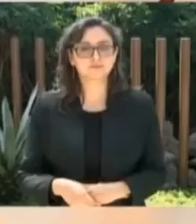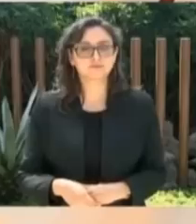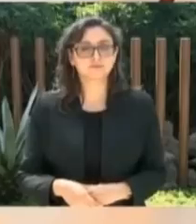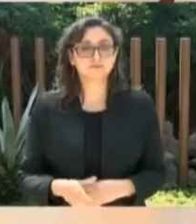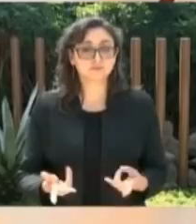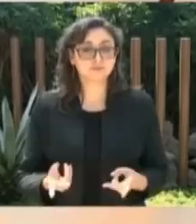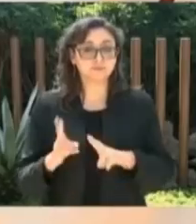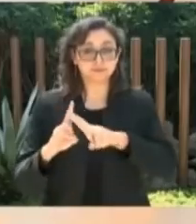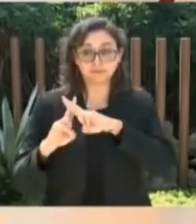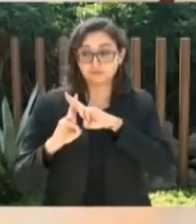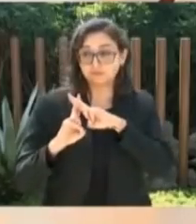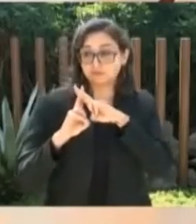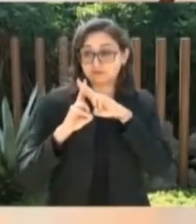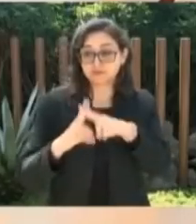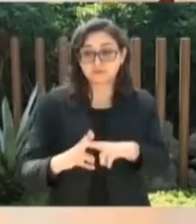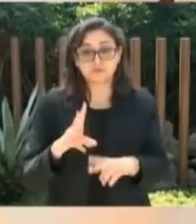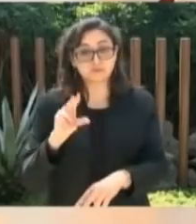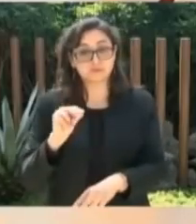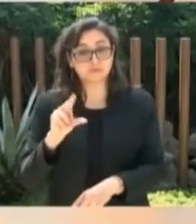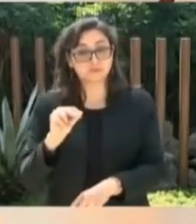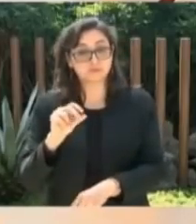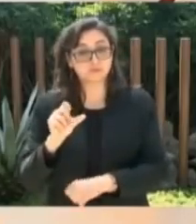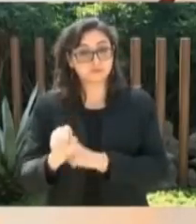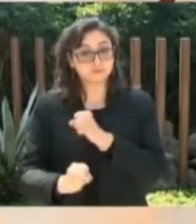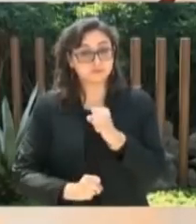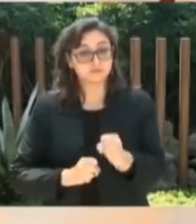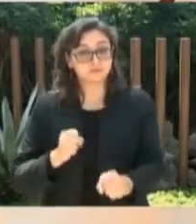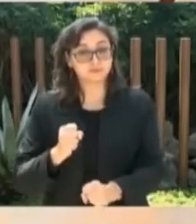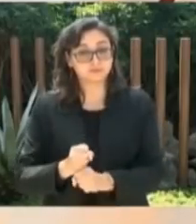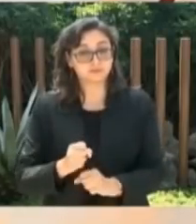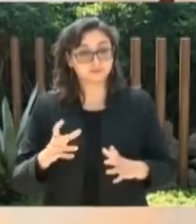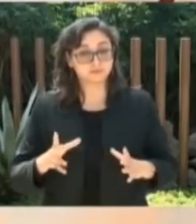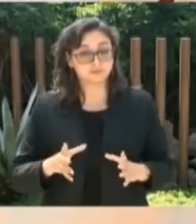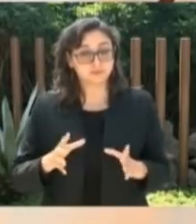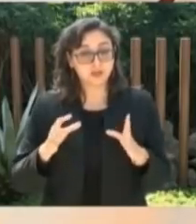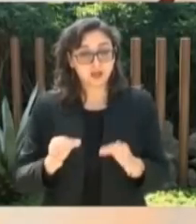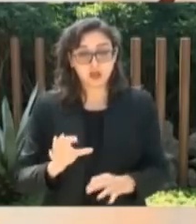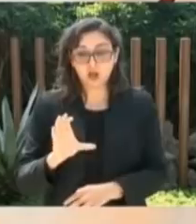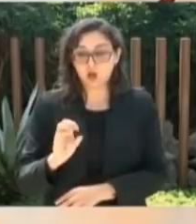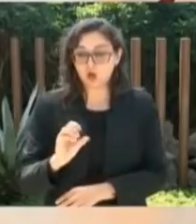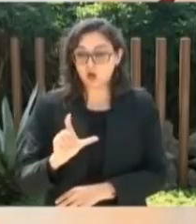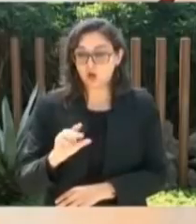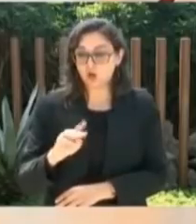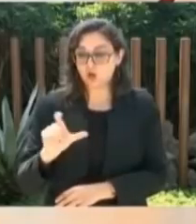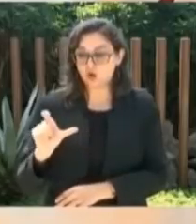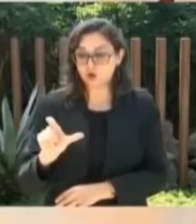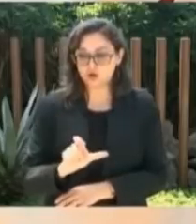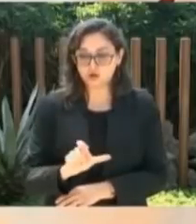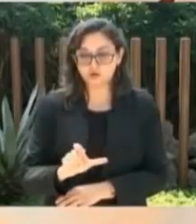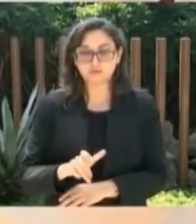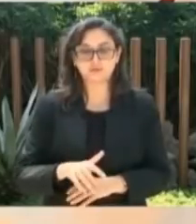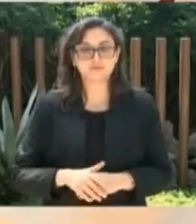los 80 años del Colegio de México, de esta